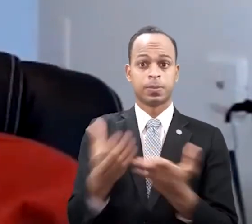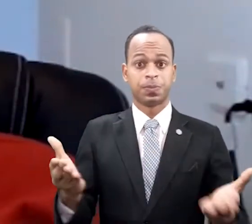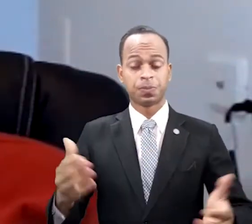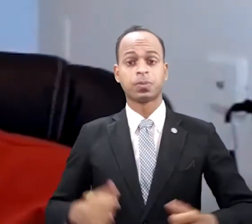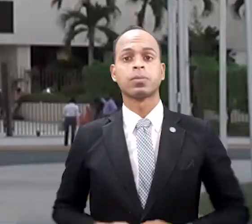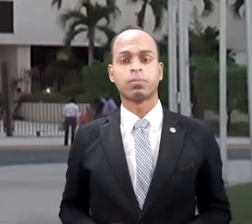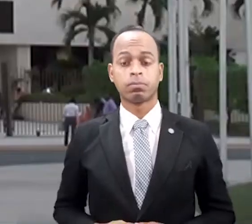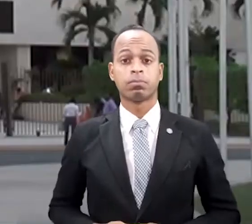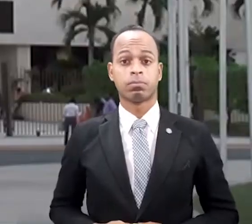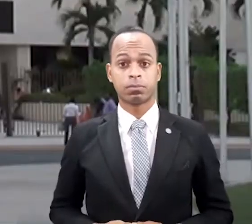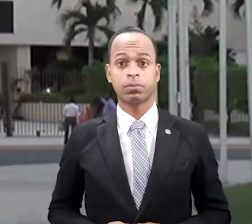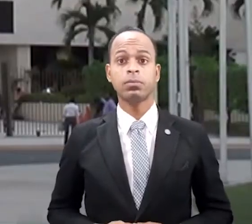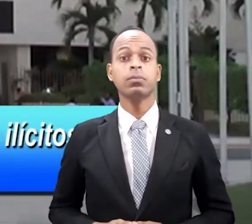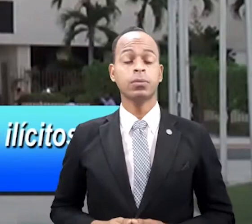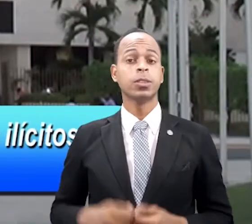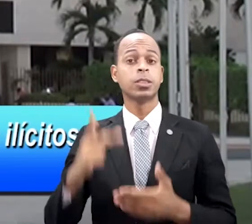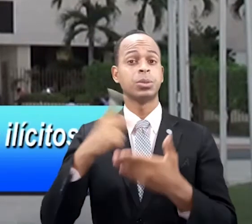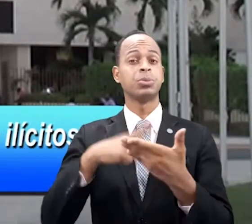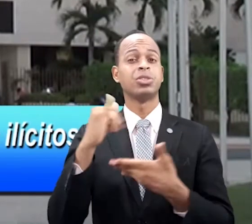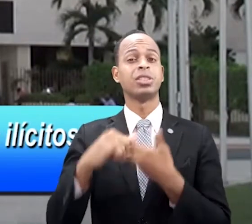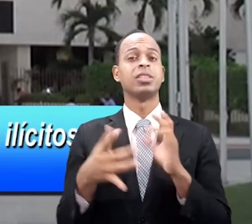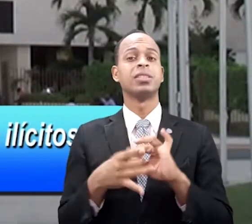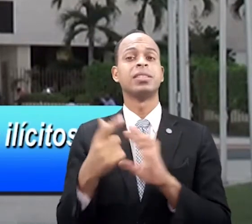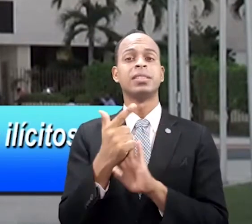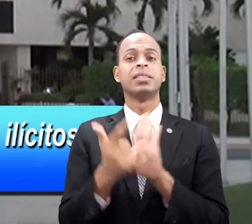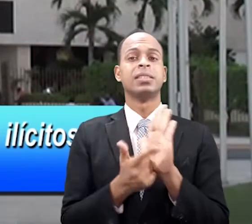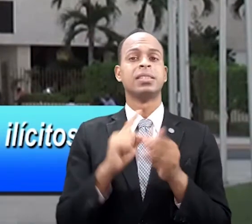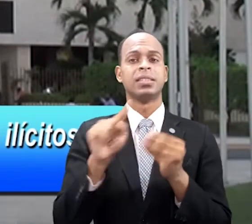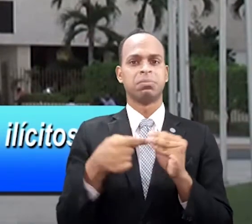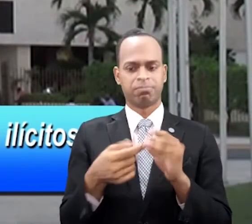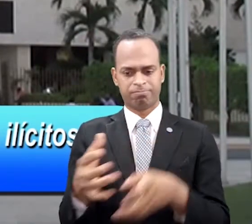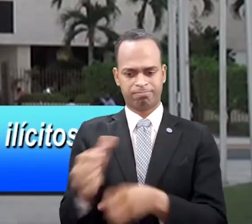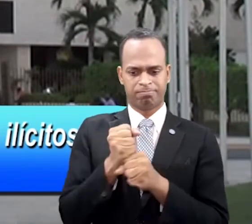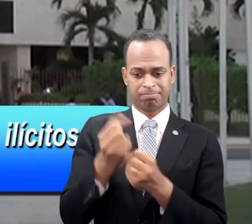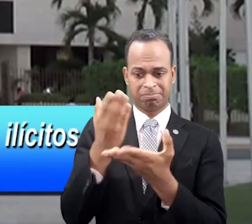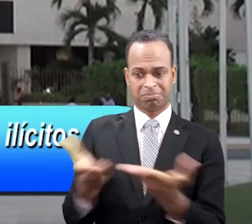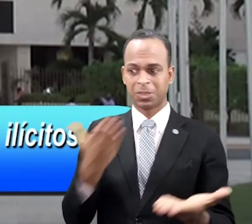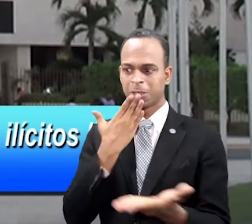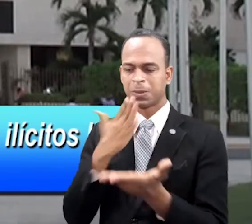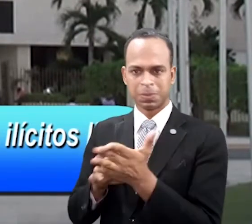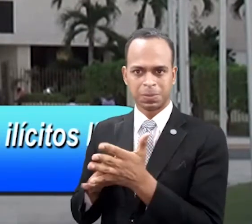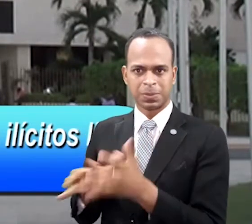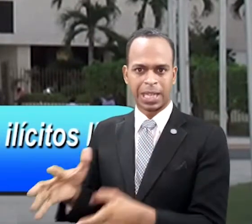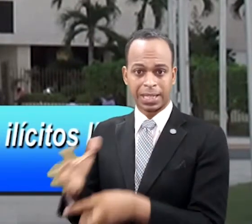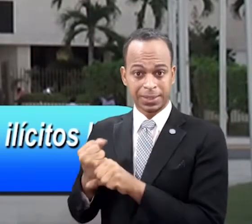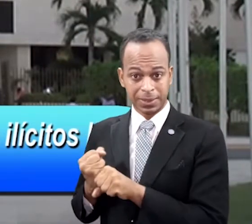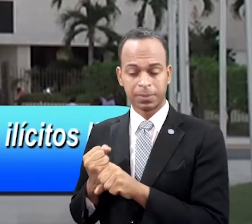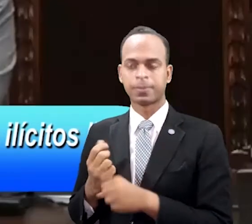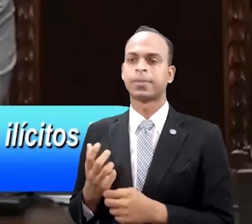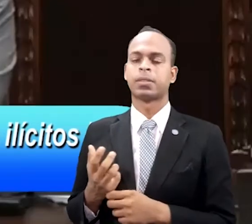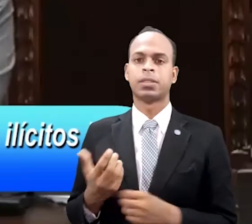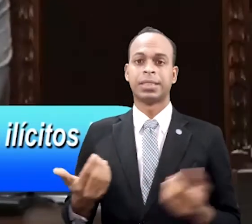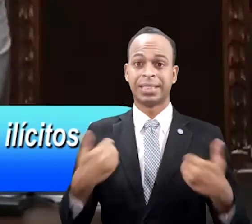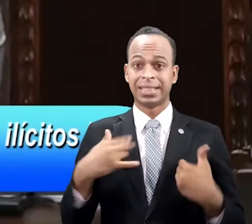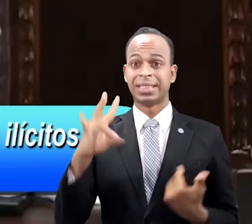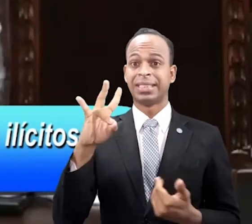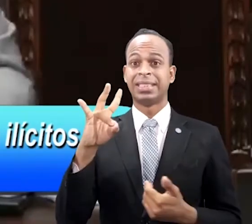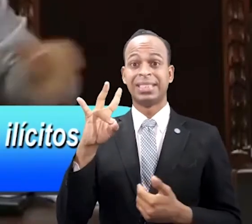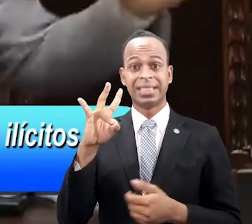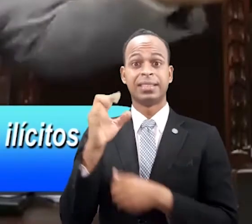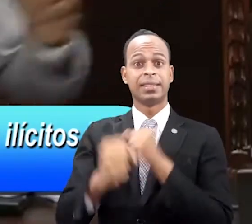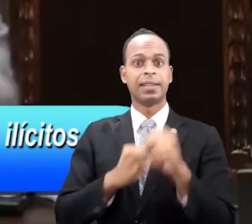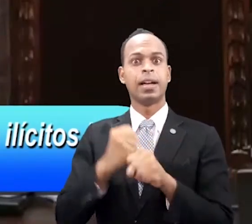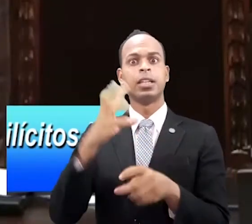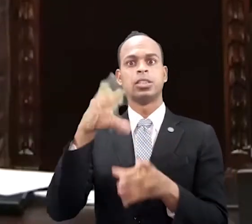recuperar activos, por ejemplo. El proyecto de ley sobre juicio de extinción de dominio para el decomiso civil de bienes ilícitos tiene